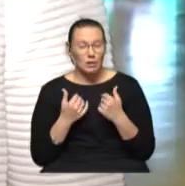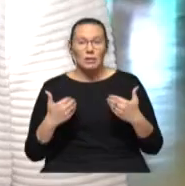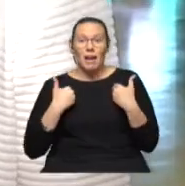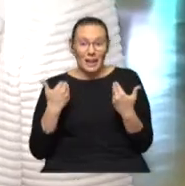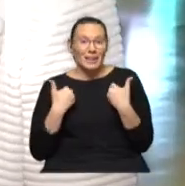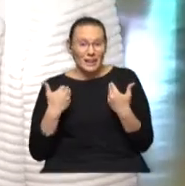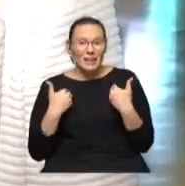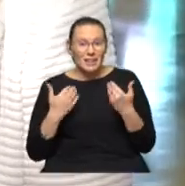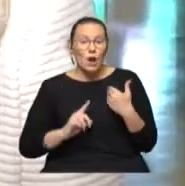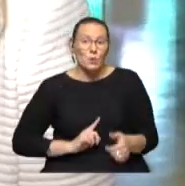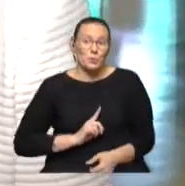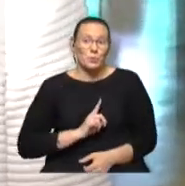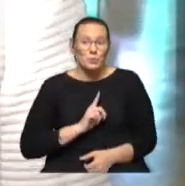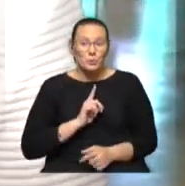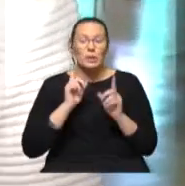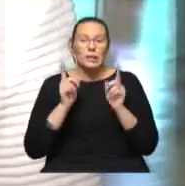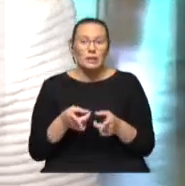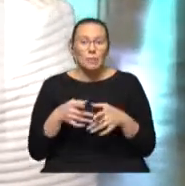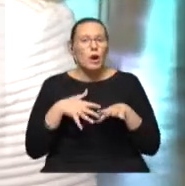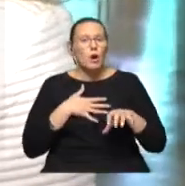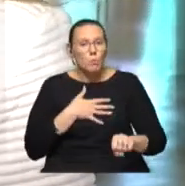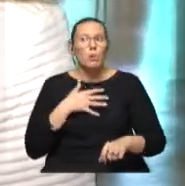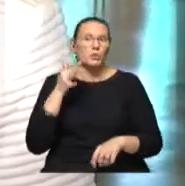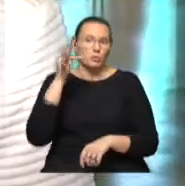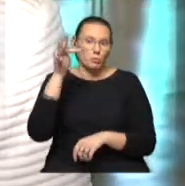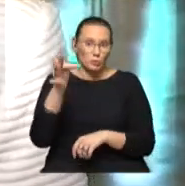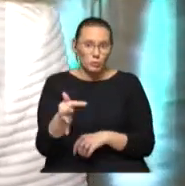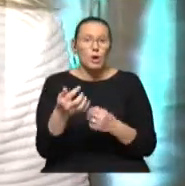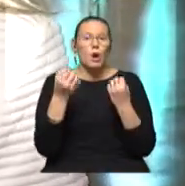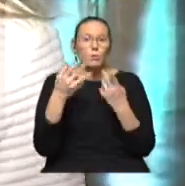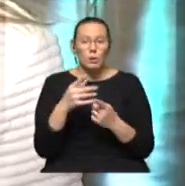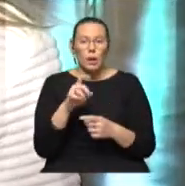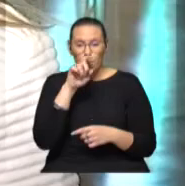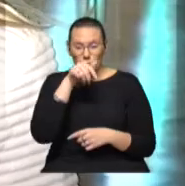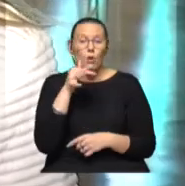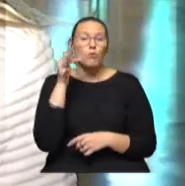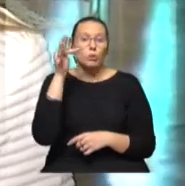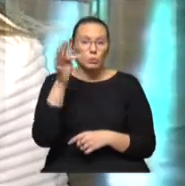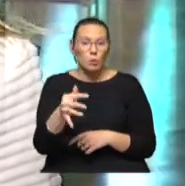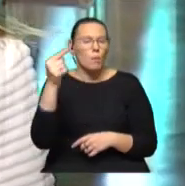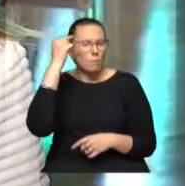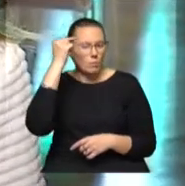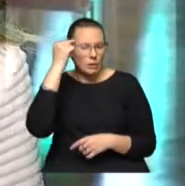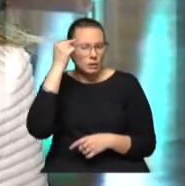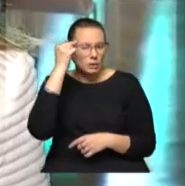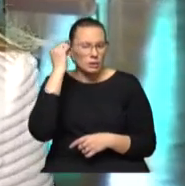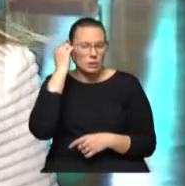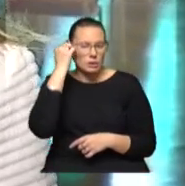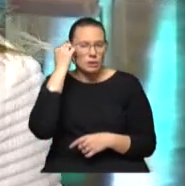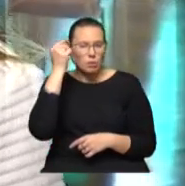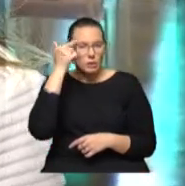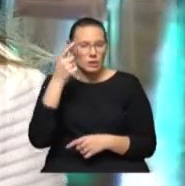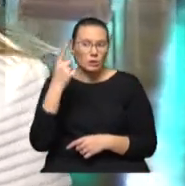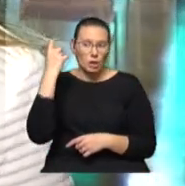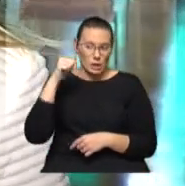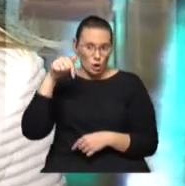alegría, un gran orgullo y también un enorme compromiso hacia adelante. Porque la Montevideo del futuro la estuvimos pensando en el día de ayer y el